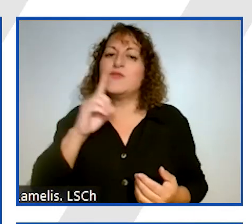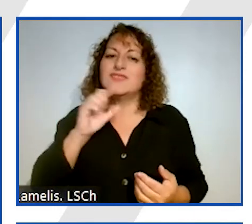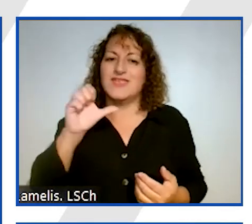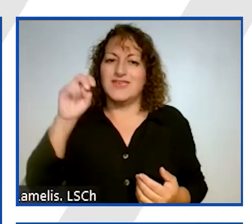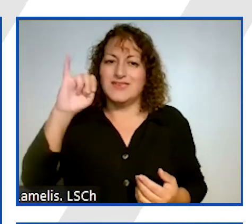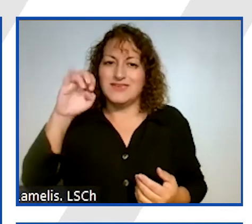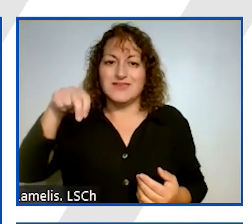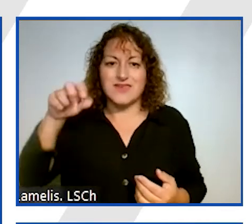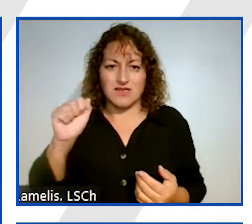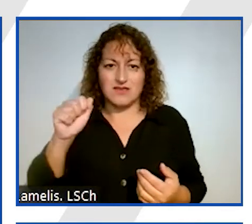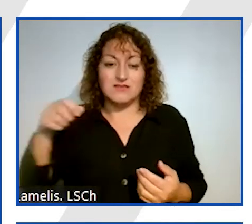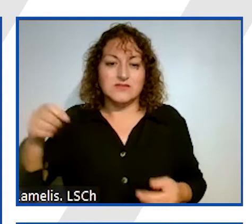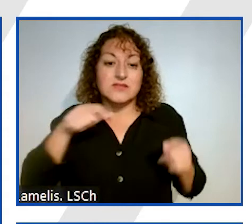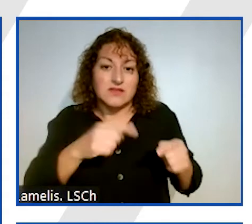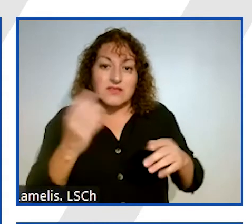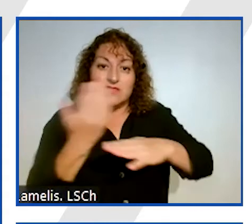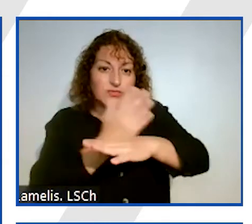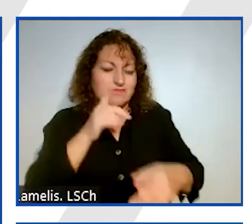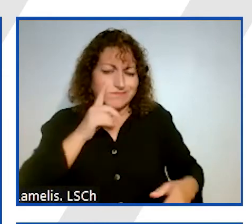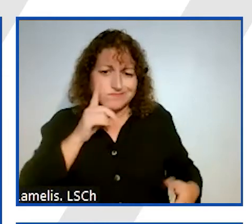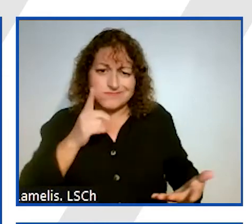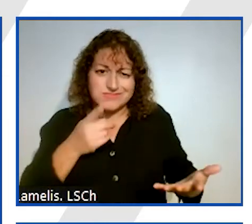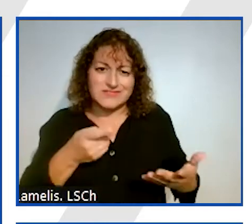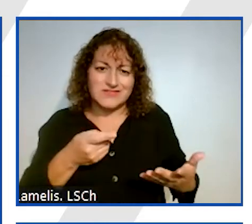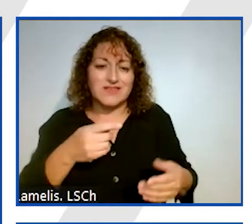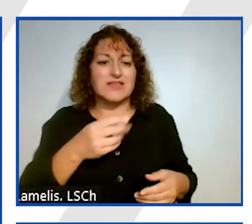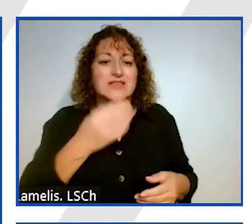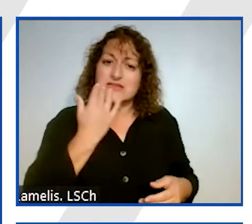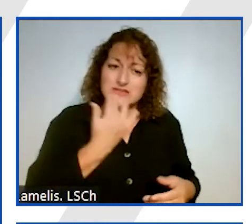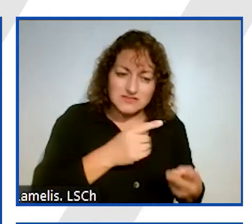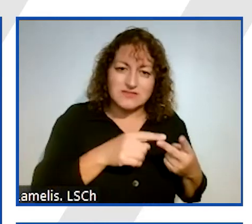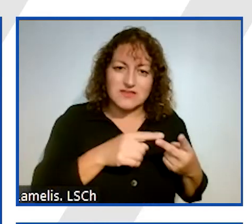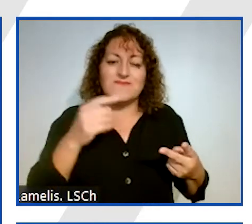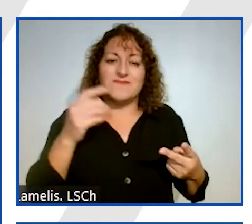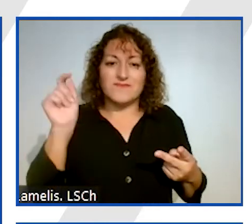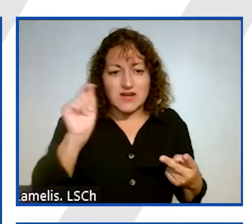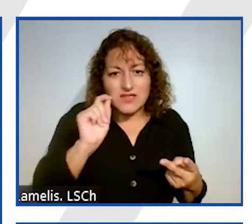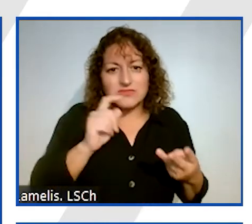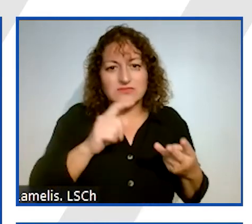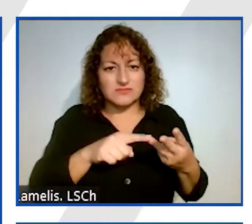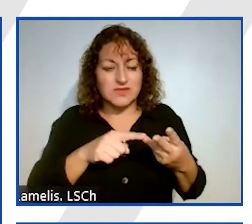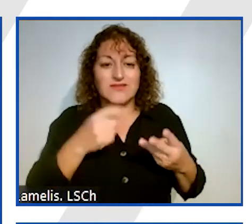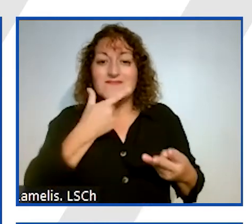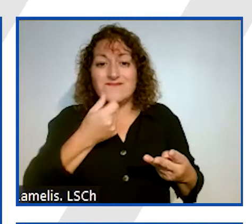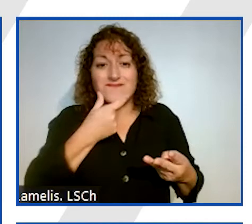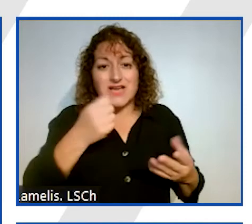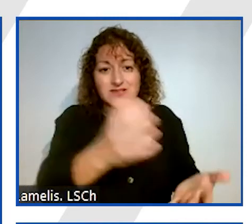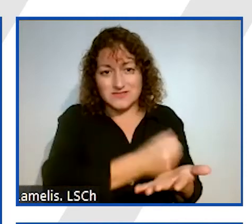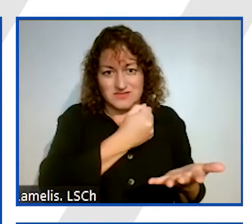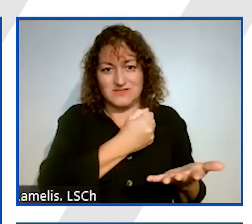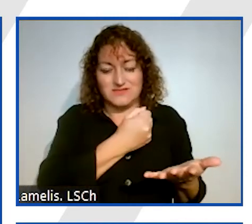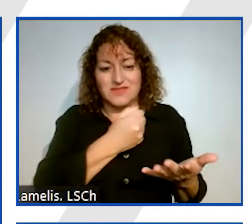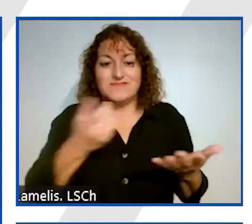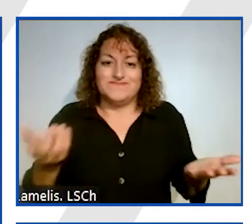de proteína rica, barata y accesible. Y eso hace que se incremente la necesidad de capturar tiburones, por así decirlo,